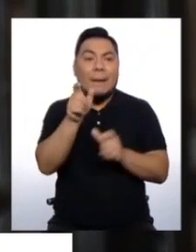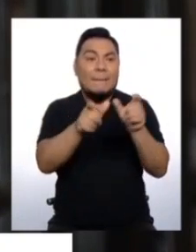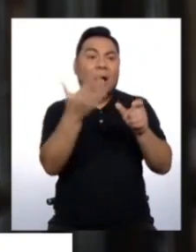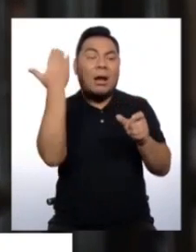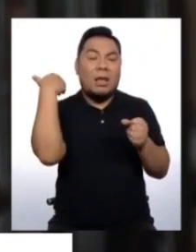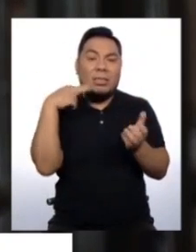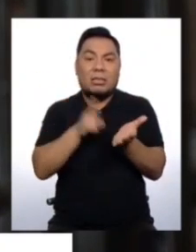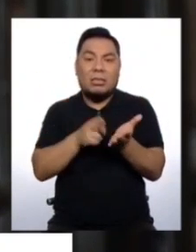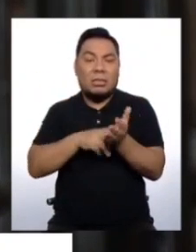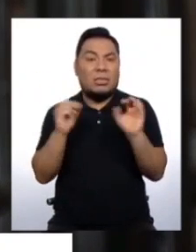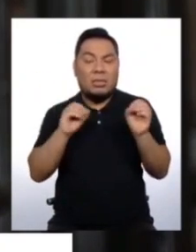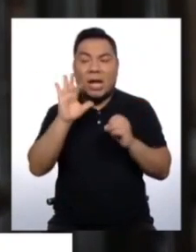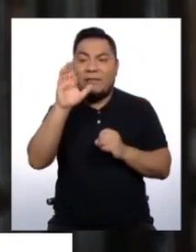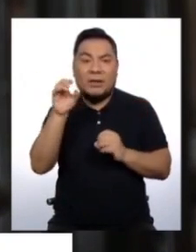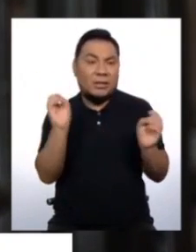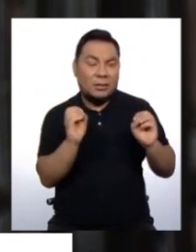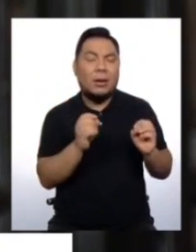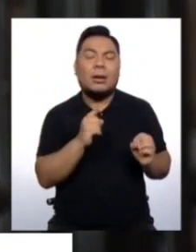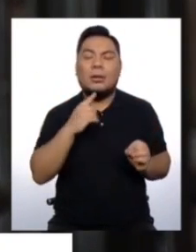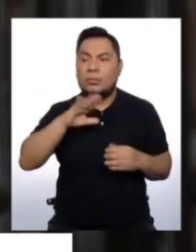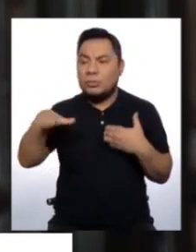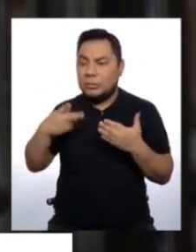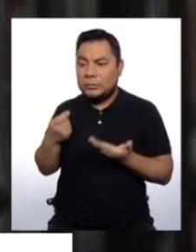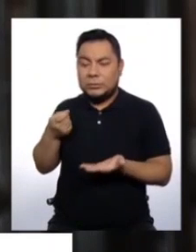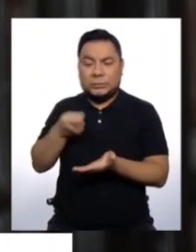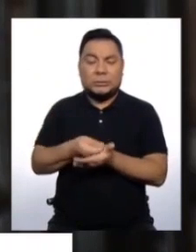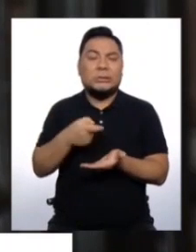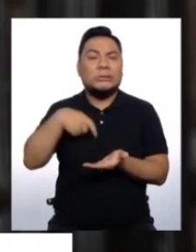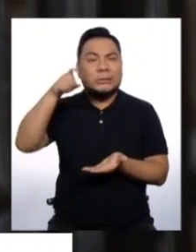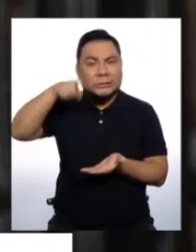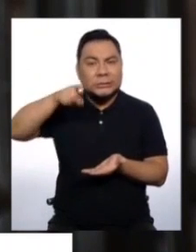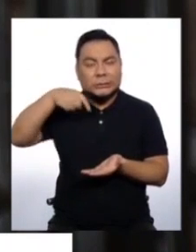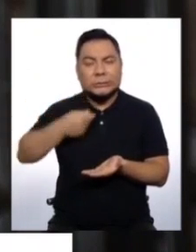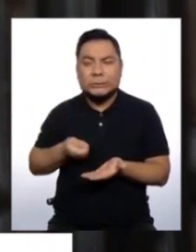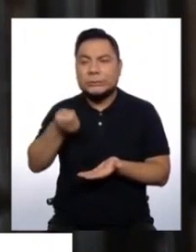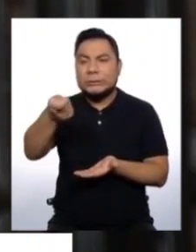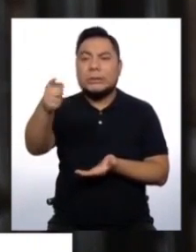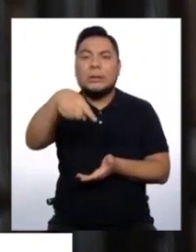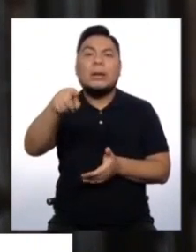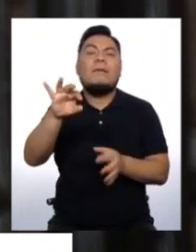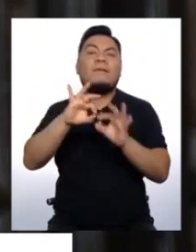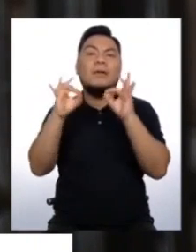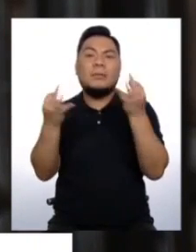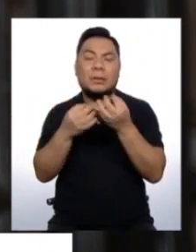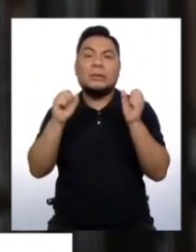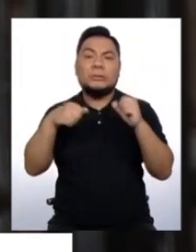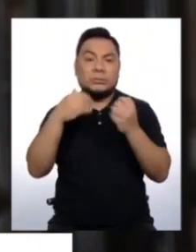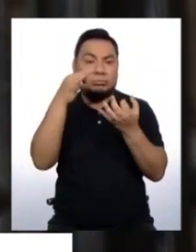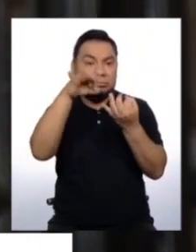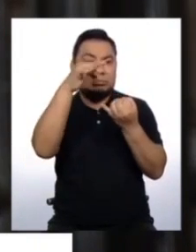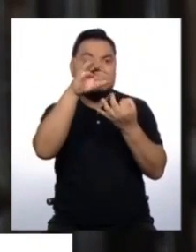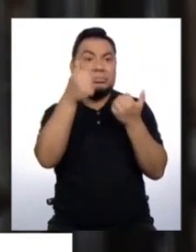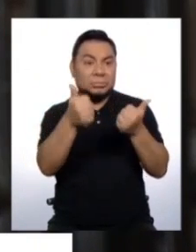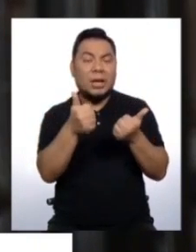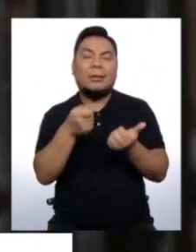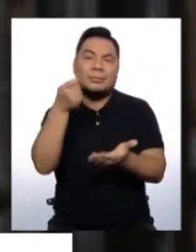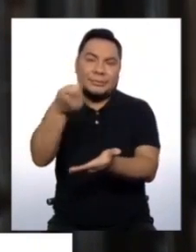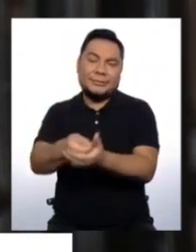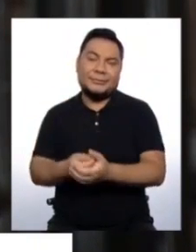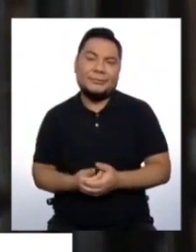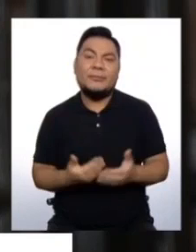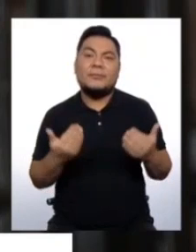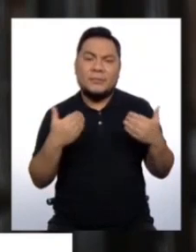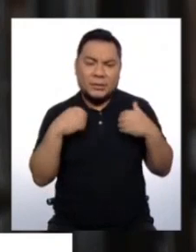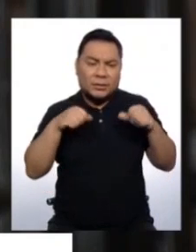en planilla, nosotros vamos a destinar los recursos adicionales que sean necesarios para aquellos hogares que cumplan con las condiciones. Tenemos la